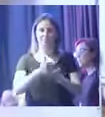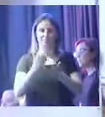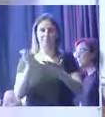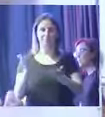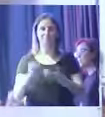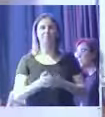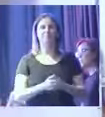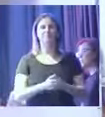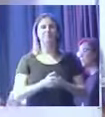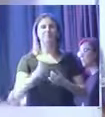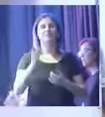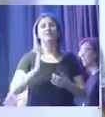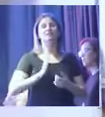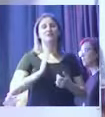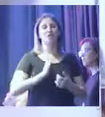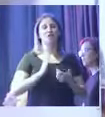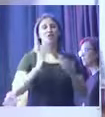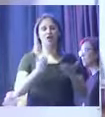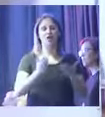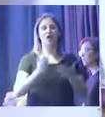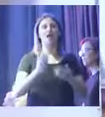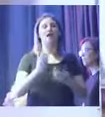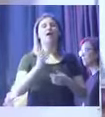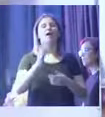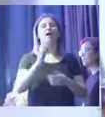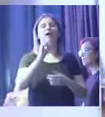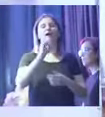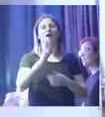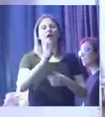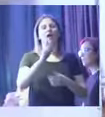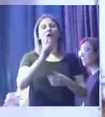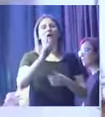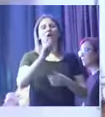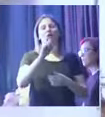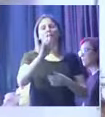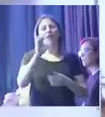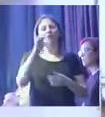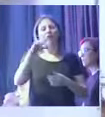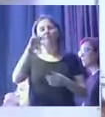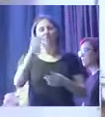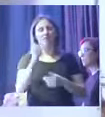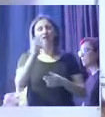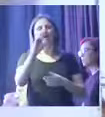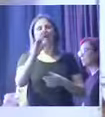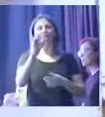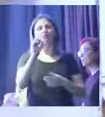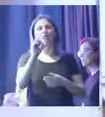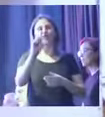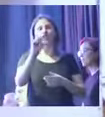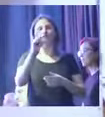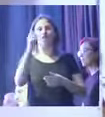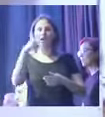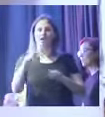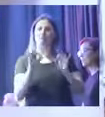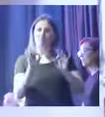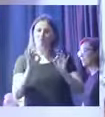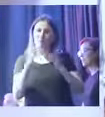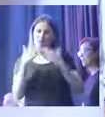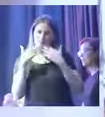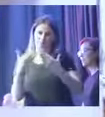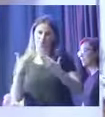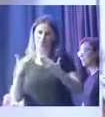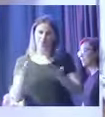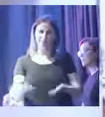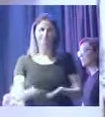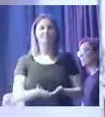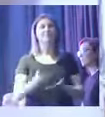y de la señora Glenda Roldán, que quiero agradecer especialmente que estés hoy acá con nosotros.